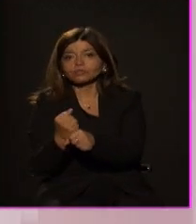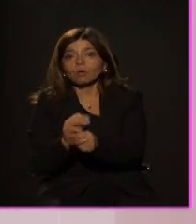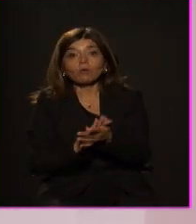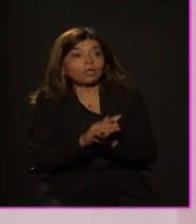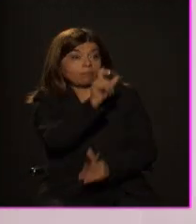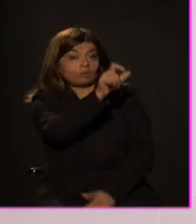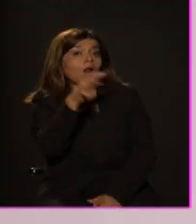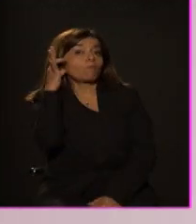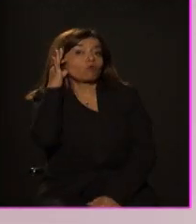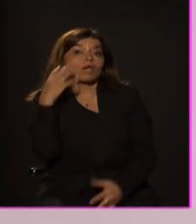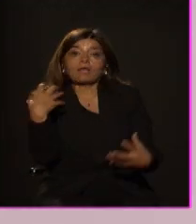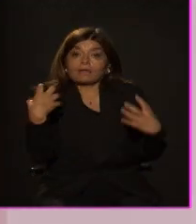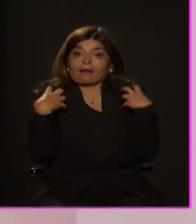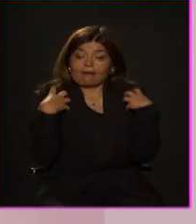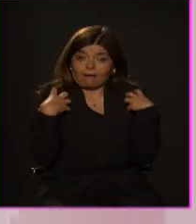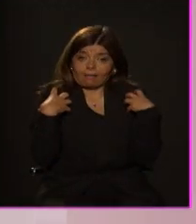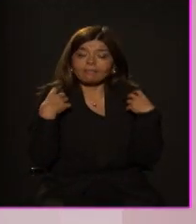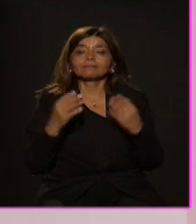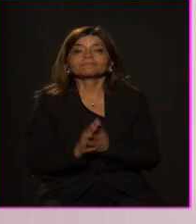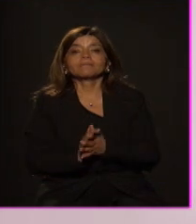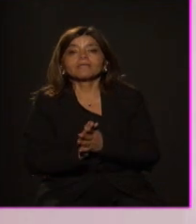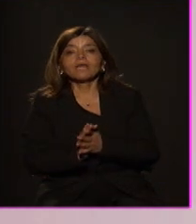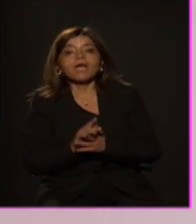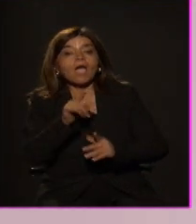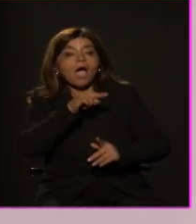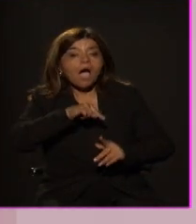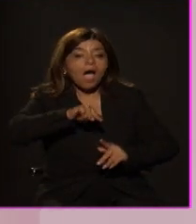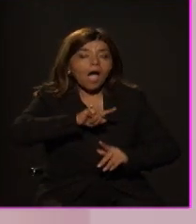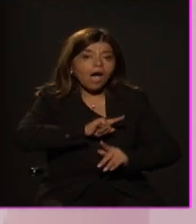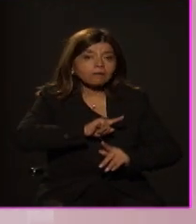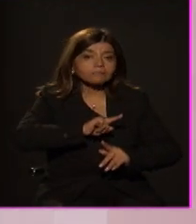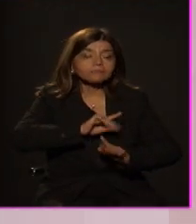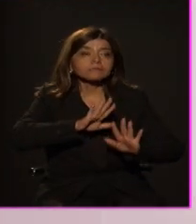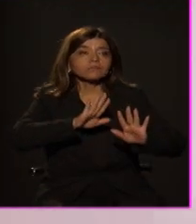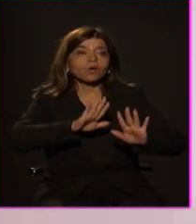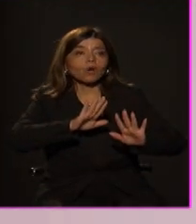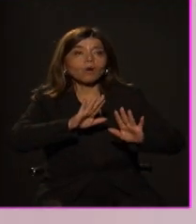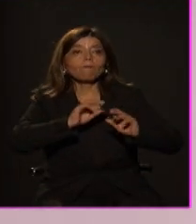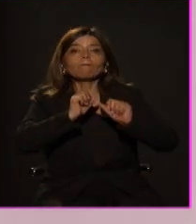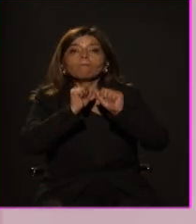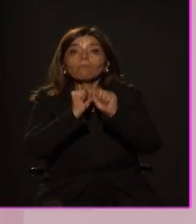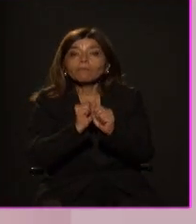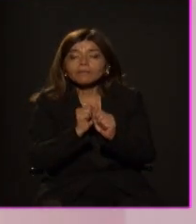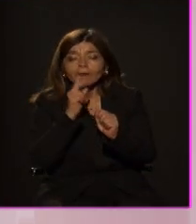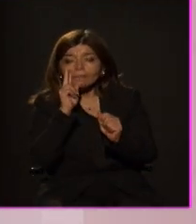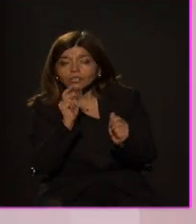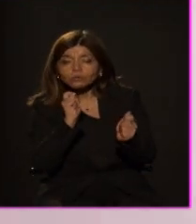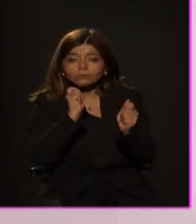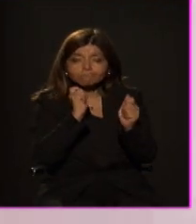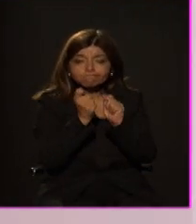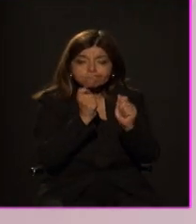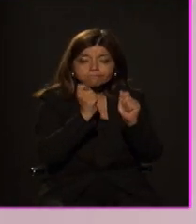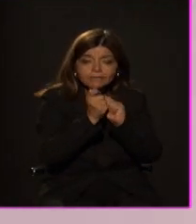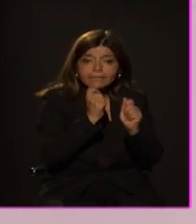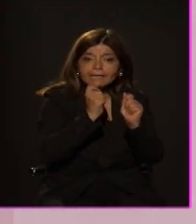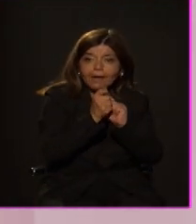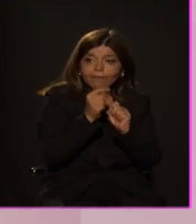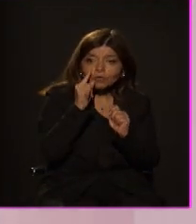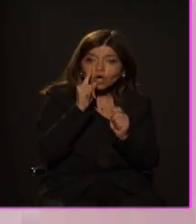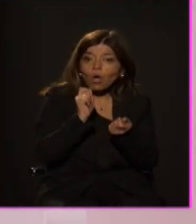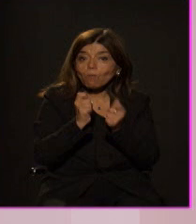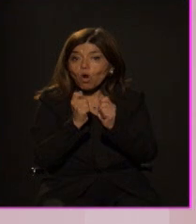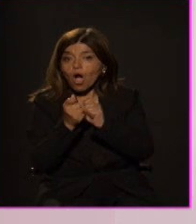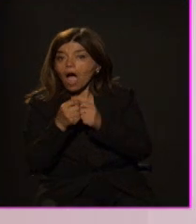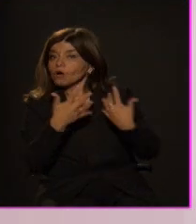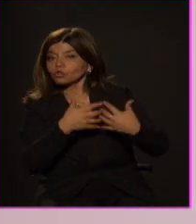encargada de navegación, y tenían cierta capacidad de agencia, de cambiar cómo se hacían las cosas automáticamente. En este caso, por